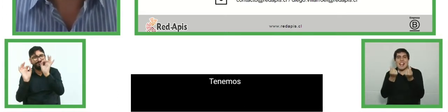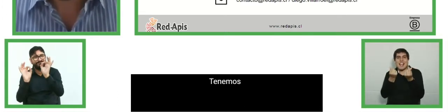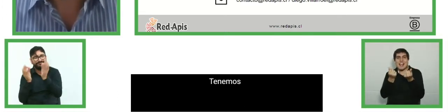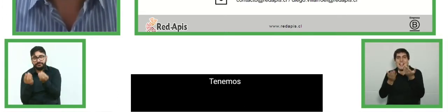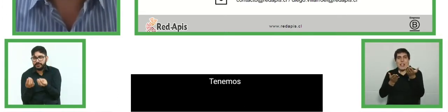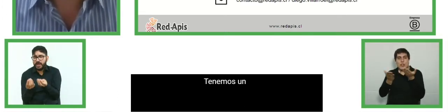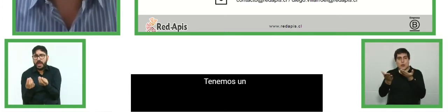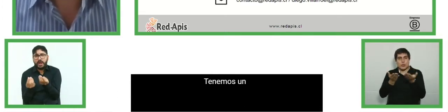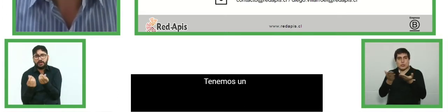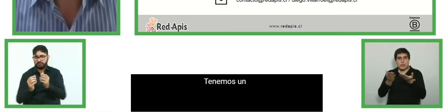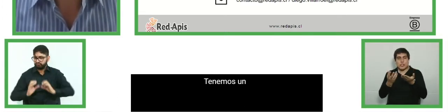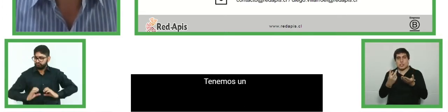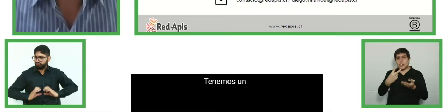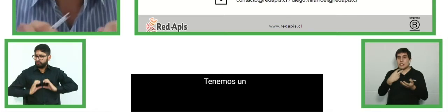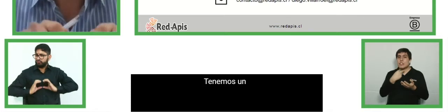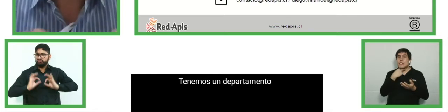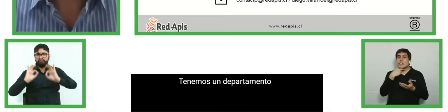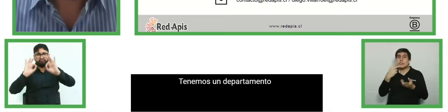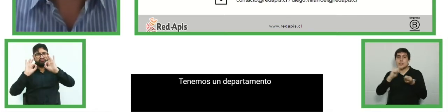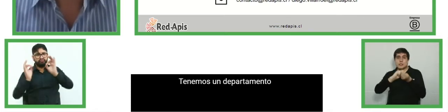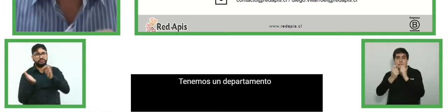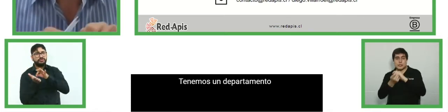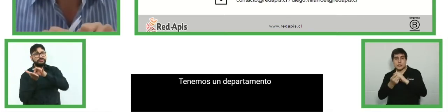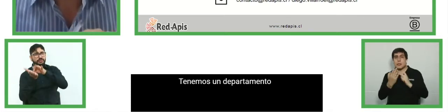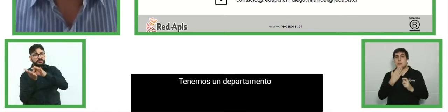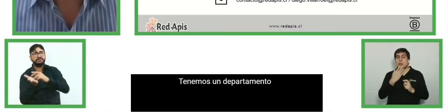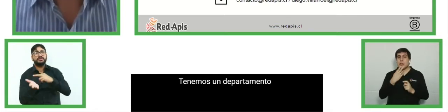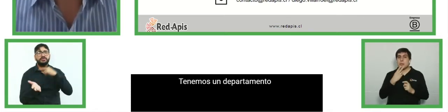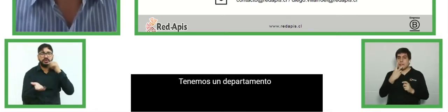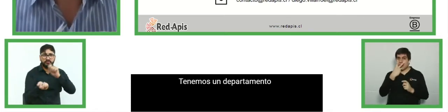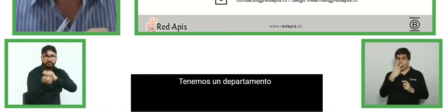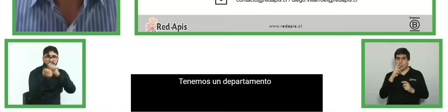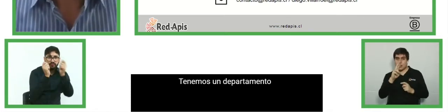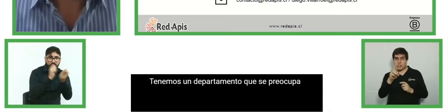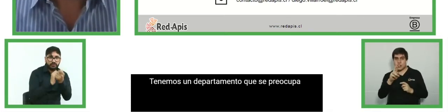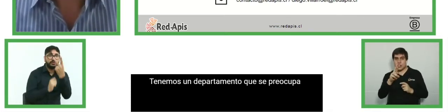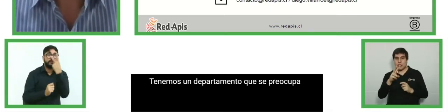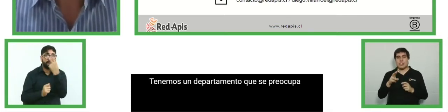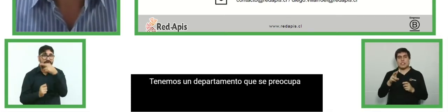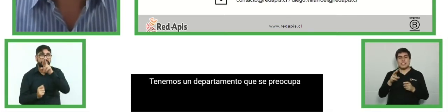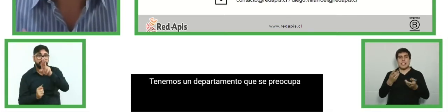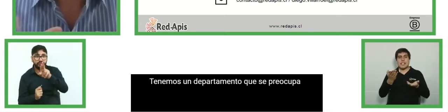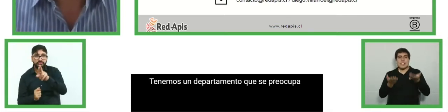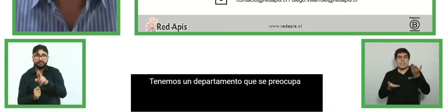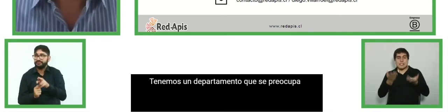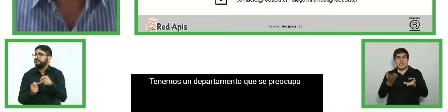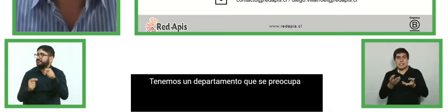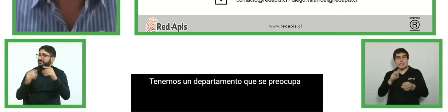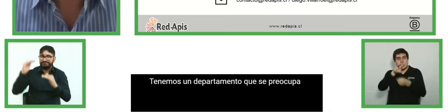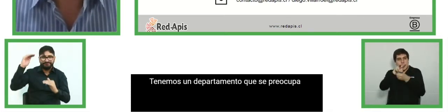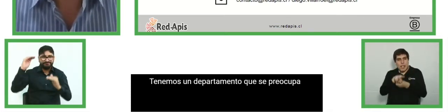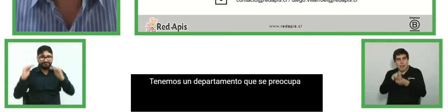servicios, de ambas tecnologías, donde se estandariza, se evalúa, se mide y se hace mucho